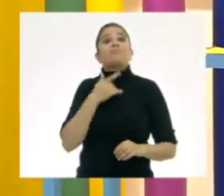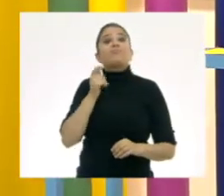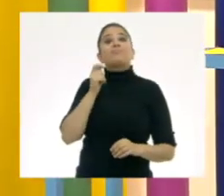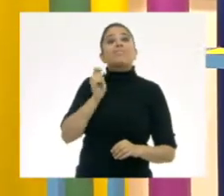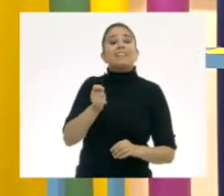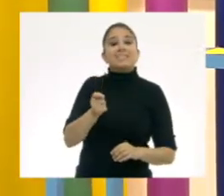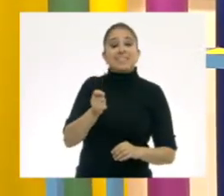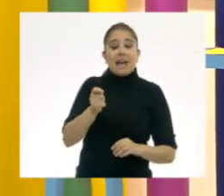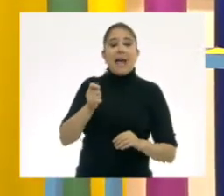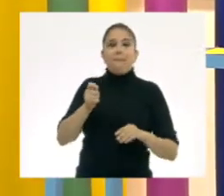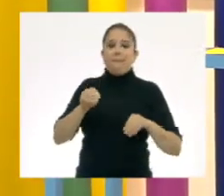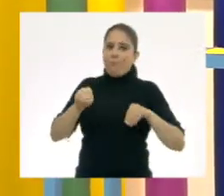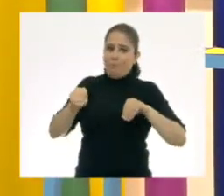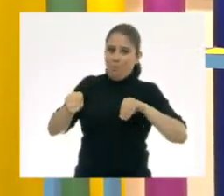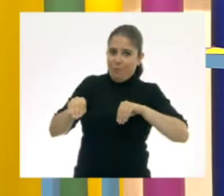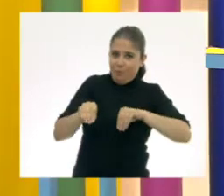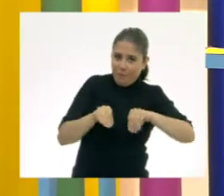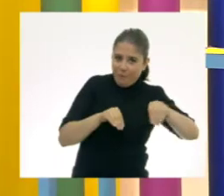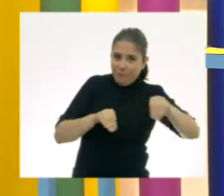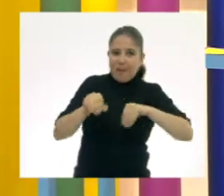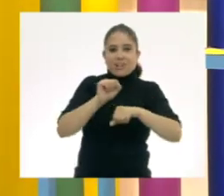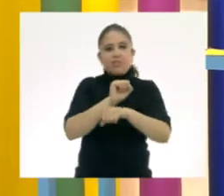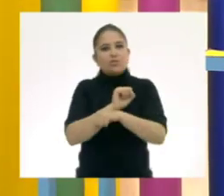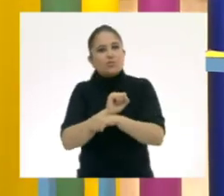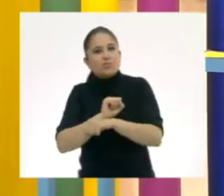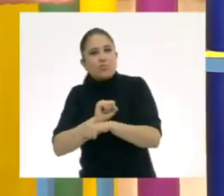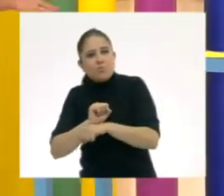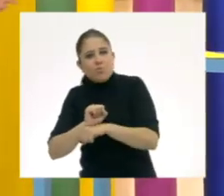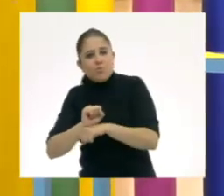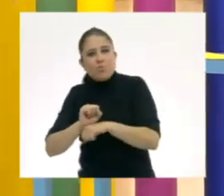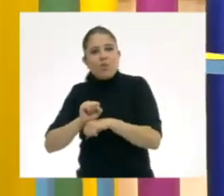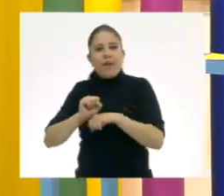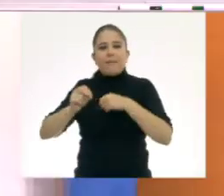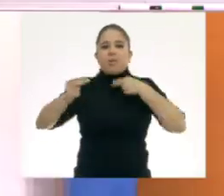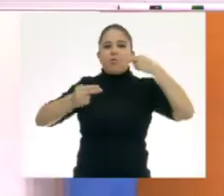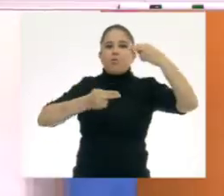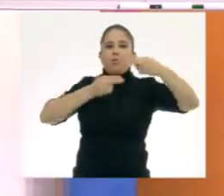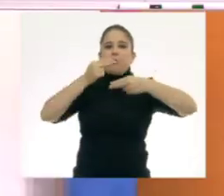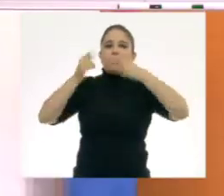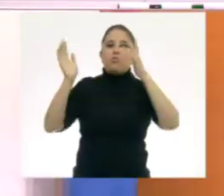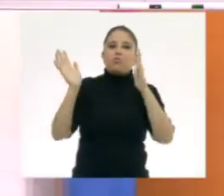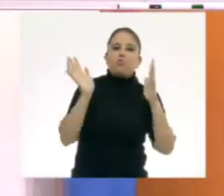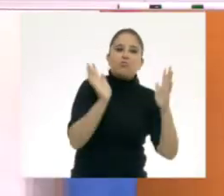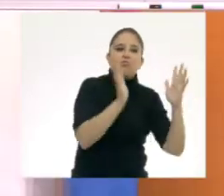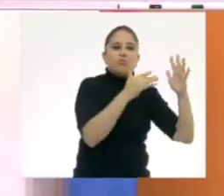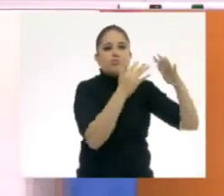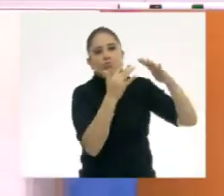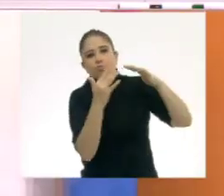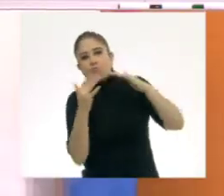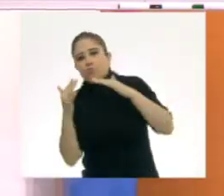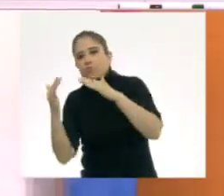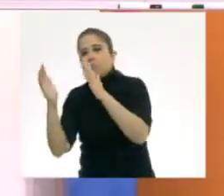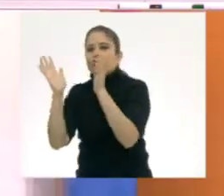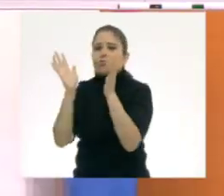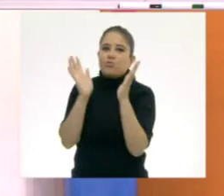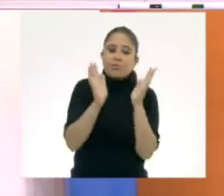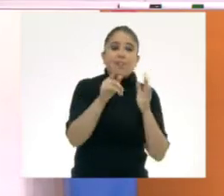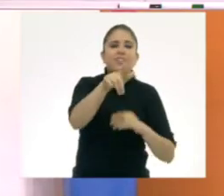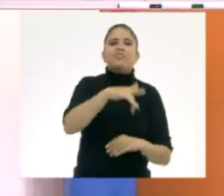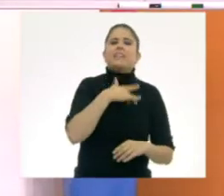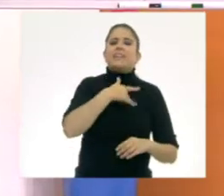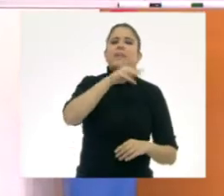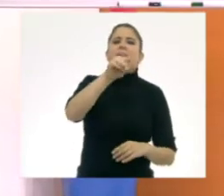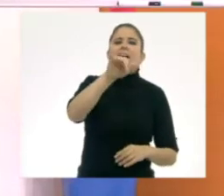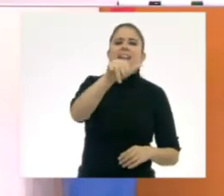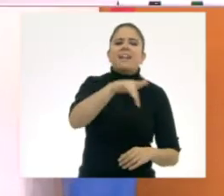de movimientos suaves, ¿sí? Como una nube que nos llevan de un lado al otro. ¿Qué sentiste,